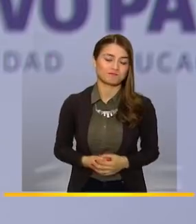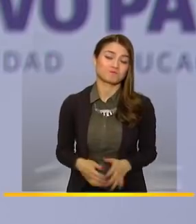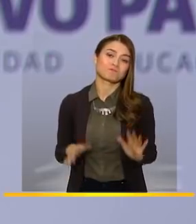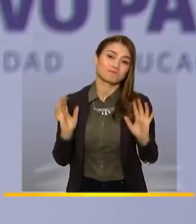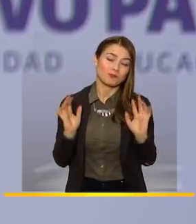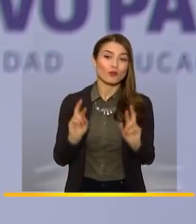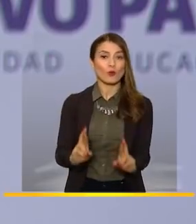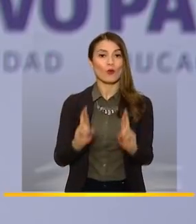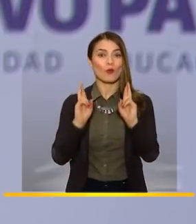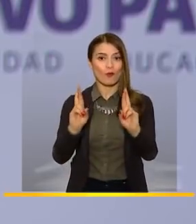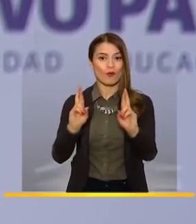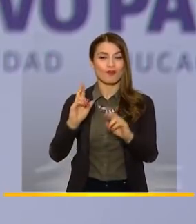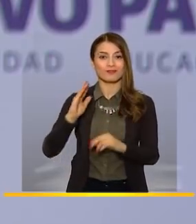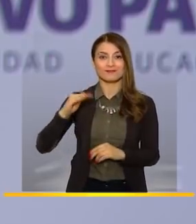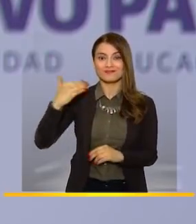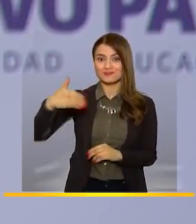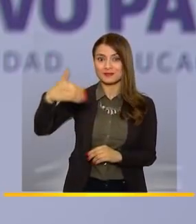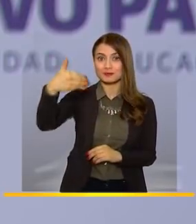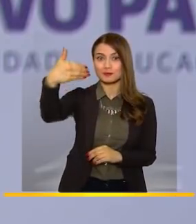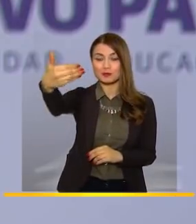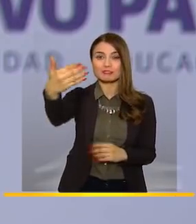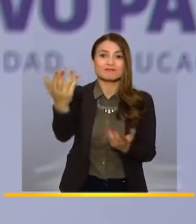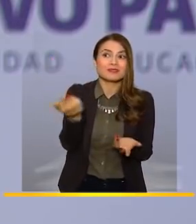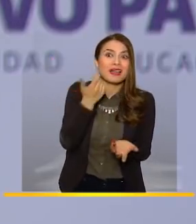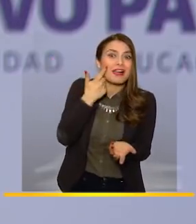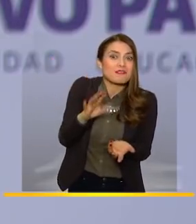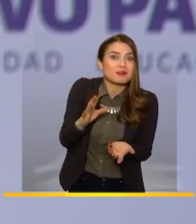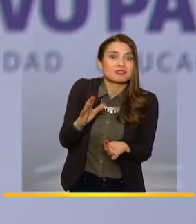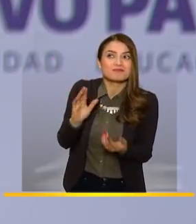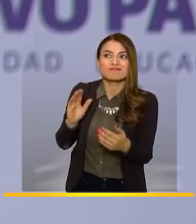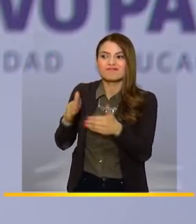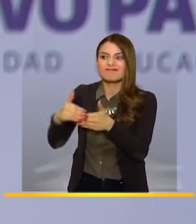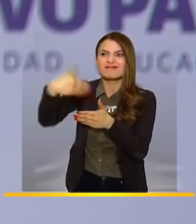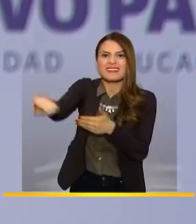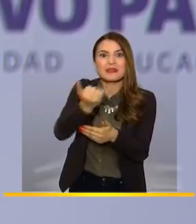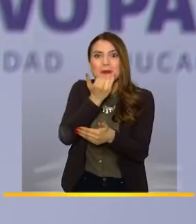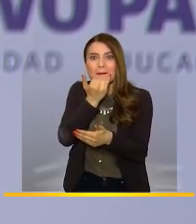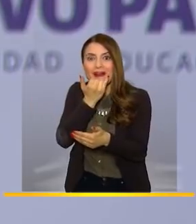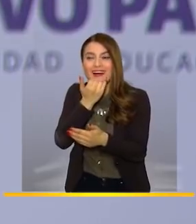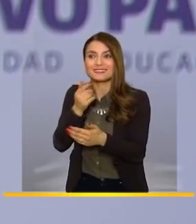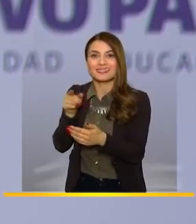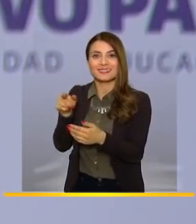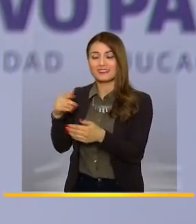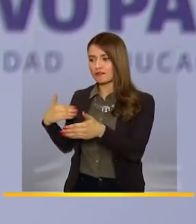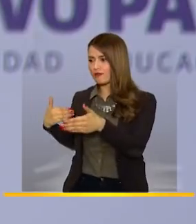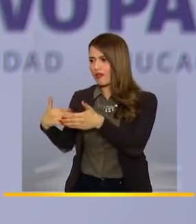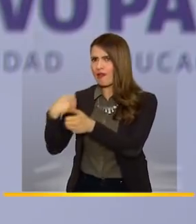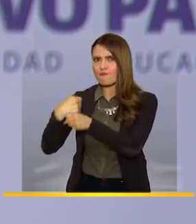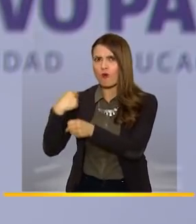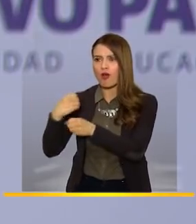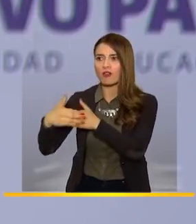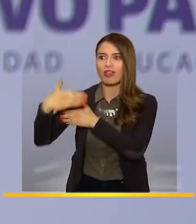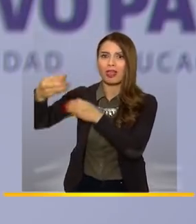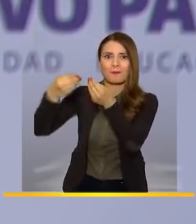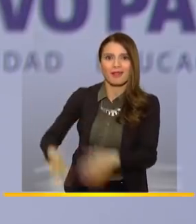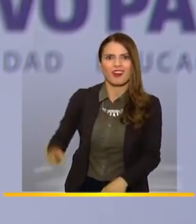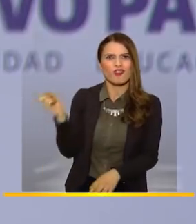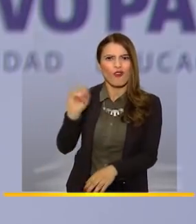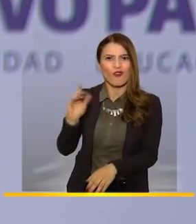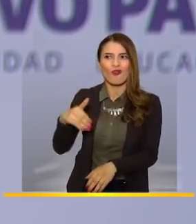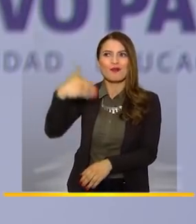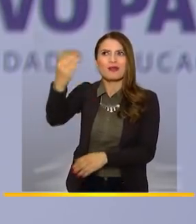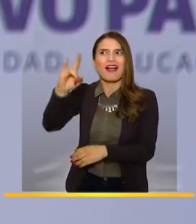Y esperamos de todo corazón poder ver muy pronto los resultados de estos esfuerzos, con la realización de